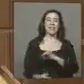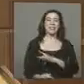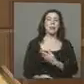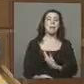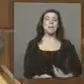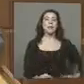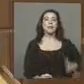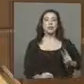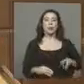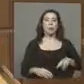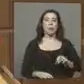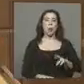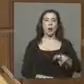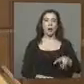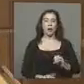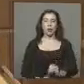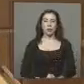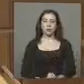Moreno.